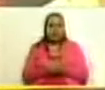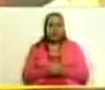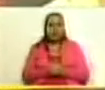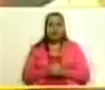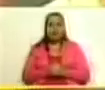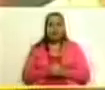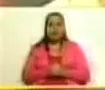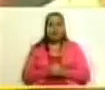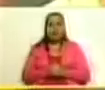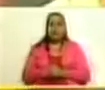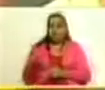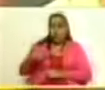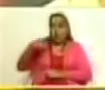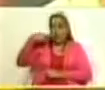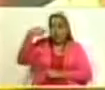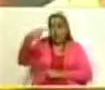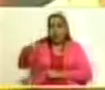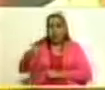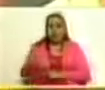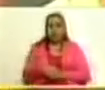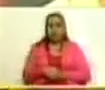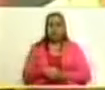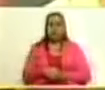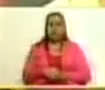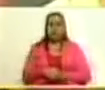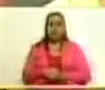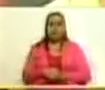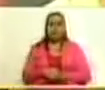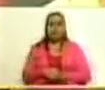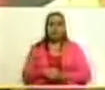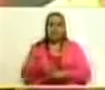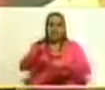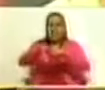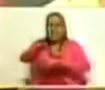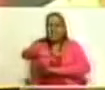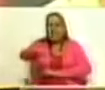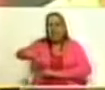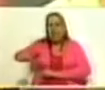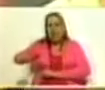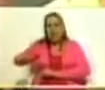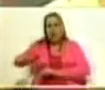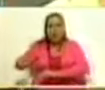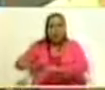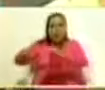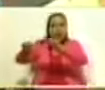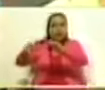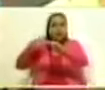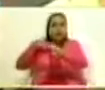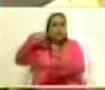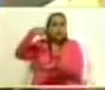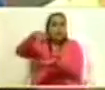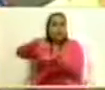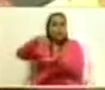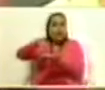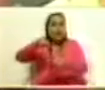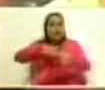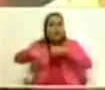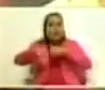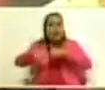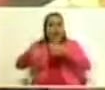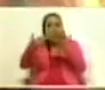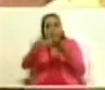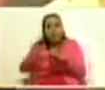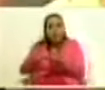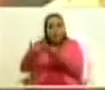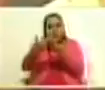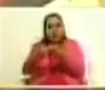Se lo digo yo, que desde muy niño milité y participé en los movimientos